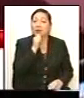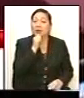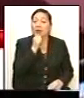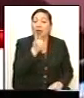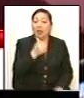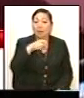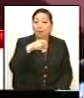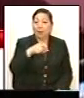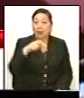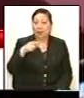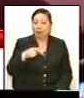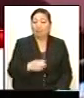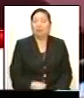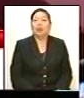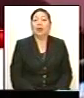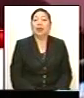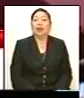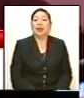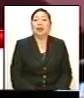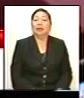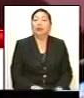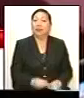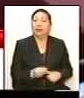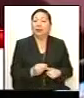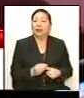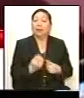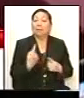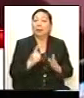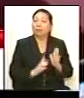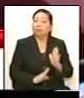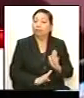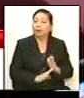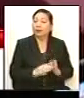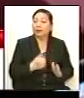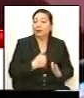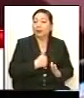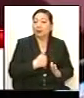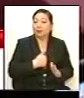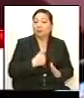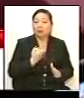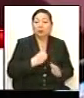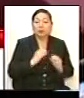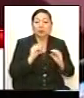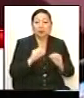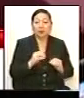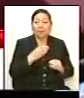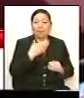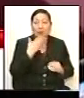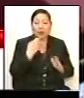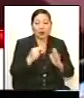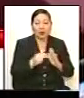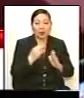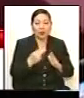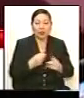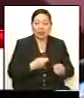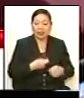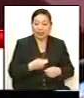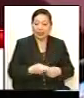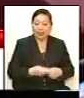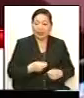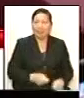APP, el factor principal para el éxito del mismo es el poder ofertar mejores niveles de